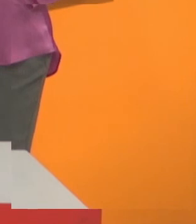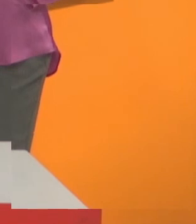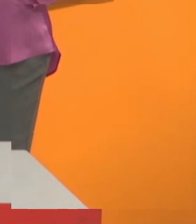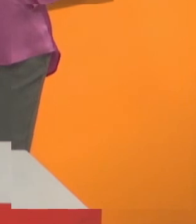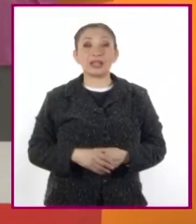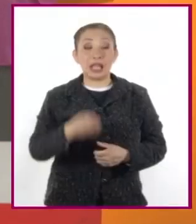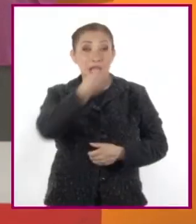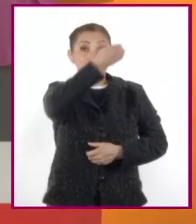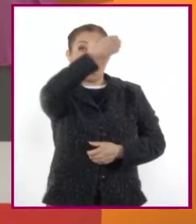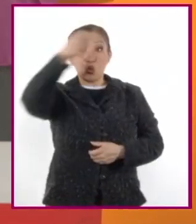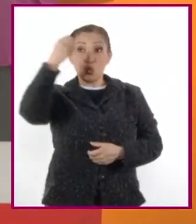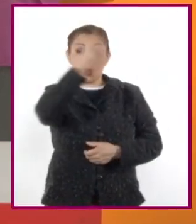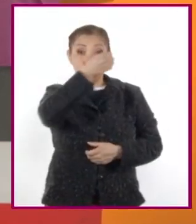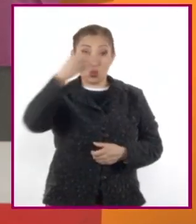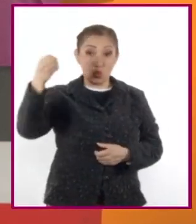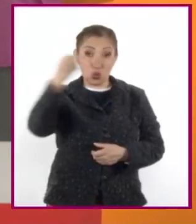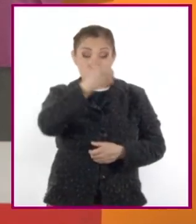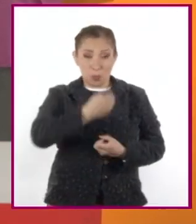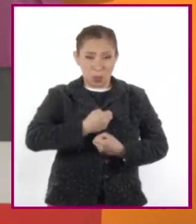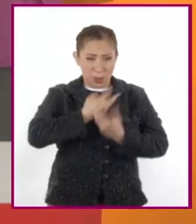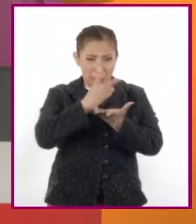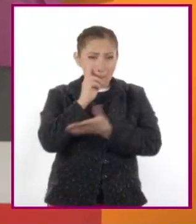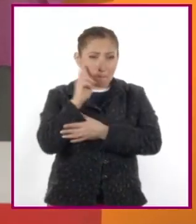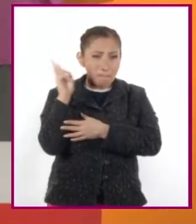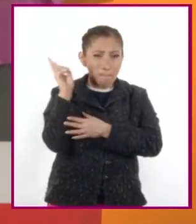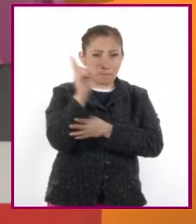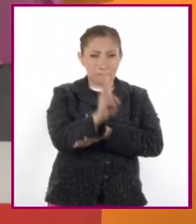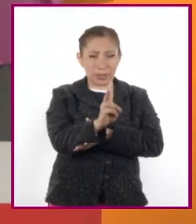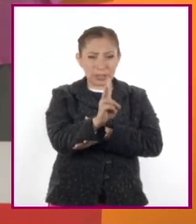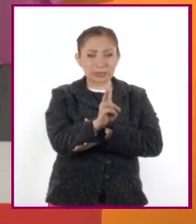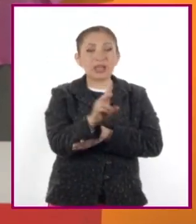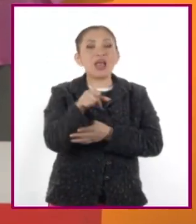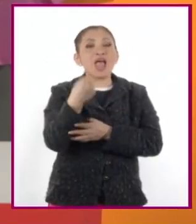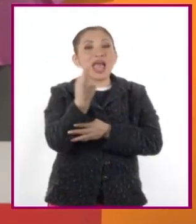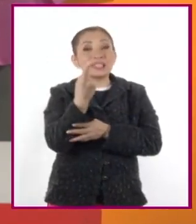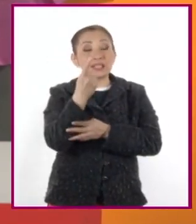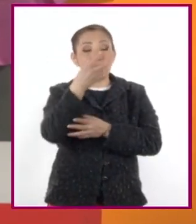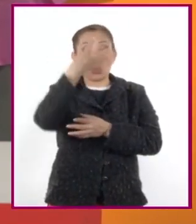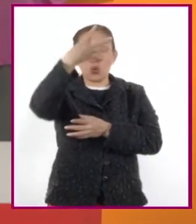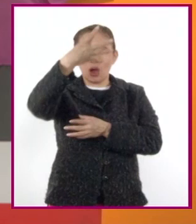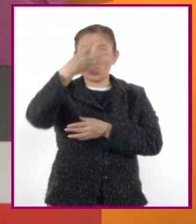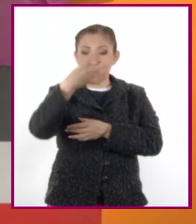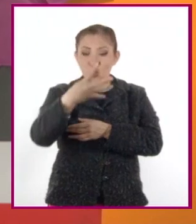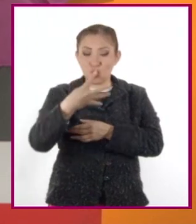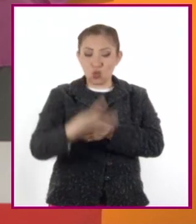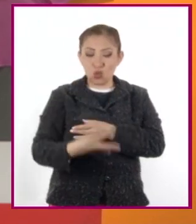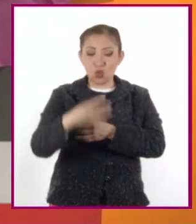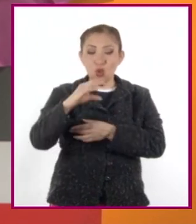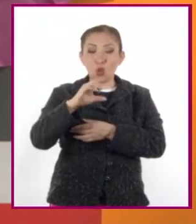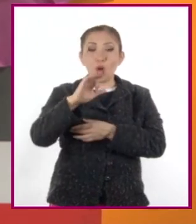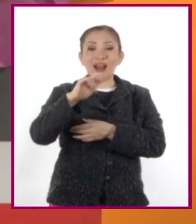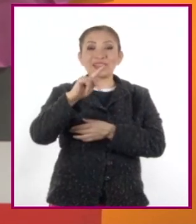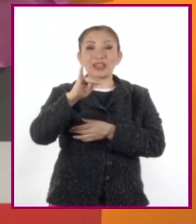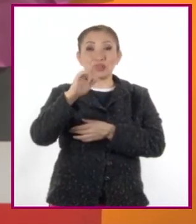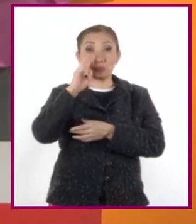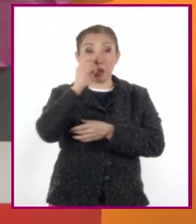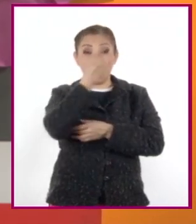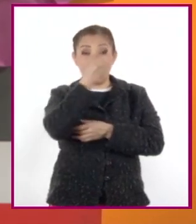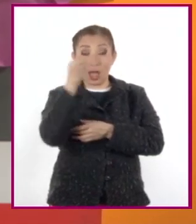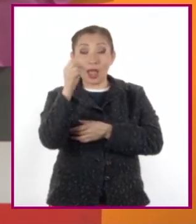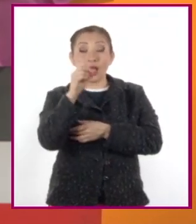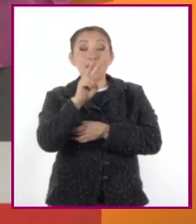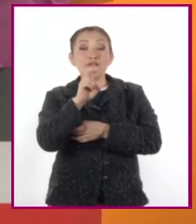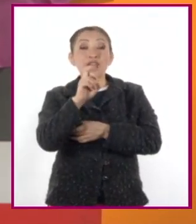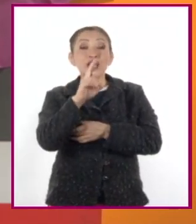La estructura de este poema, como podemos observar, es en cuartetos y por su métrica identificamos que son